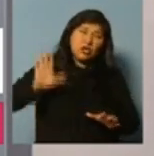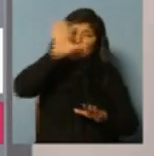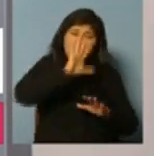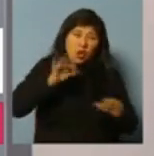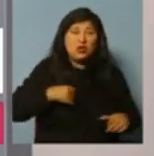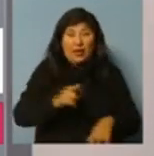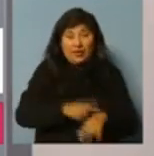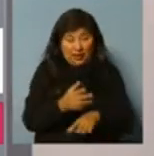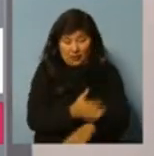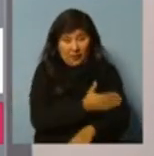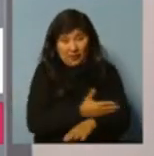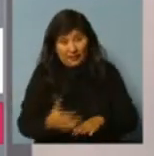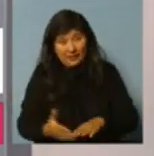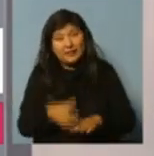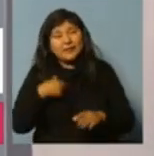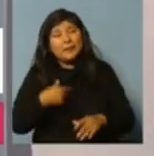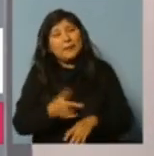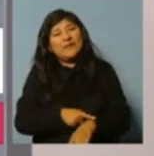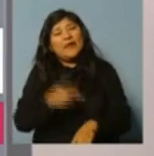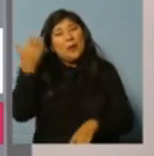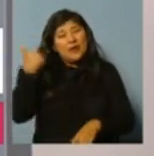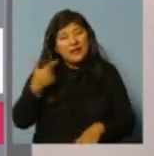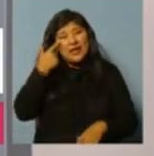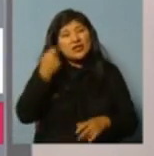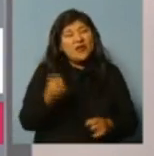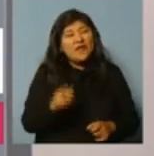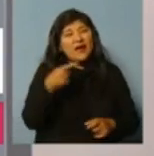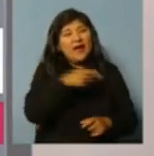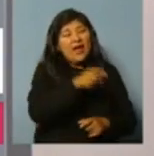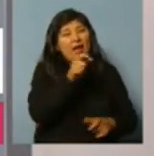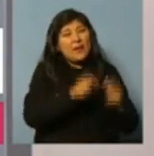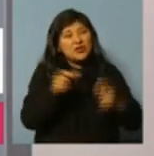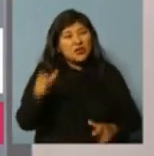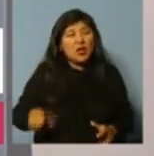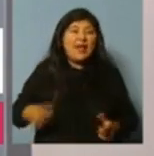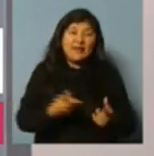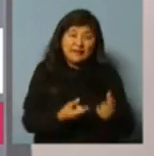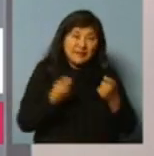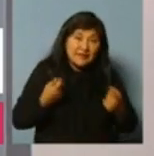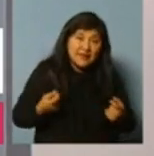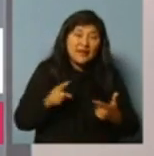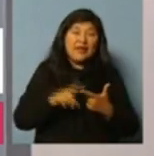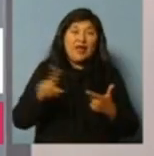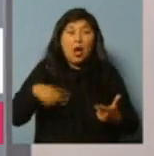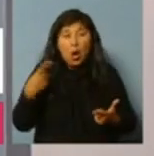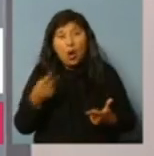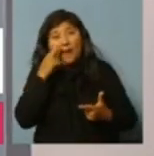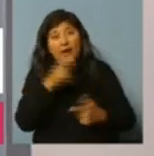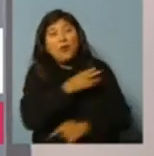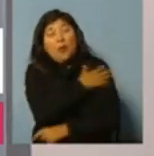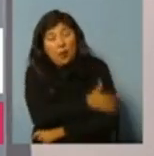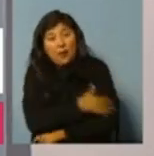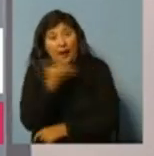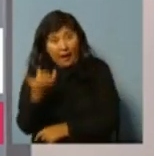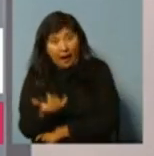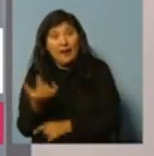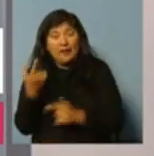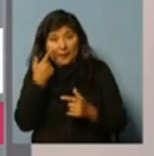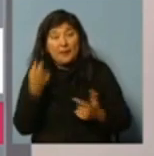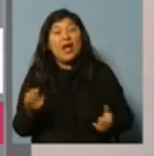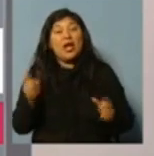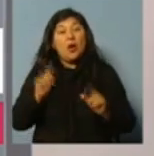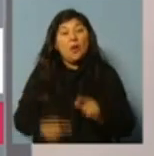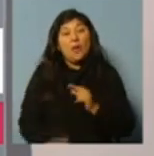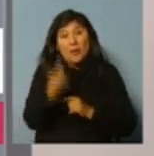tiempo atrás uno veía a las necesidades se veía la pobreza pero por primera vez en